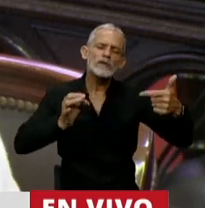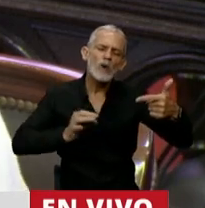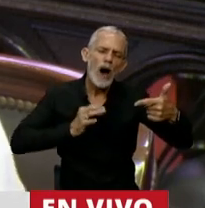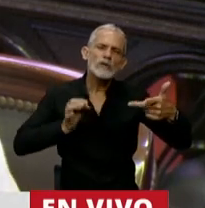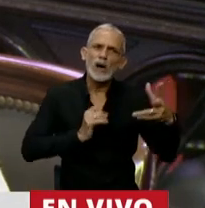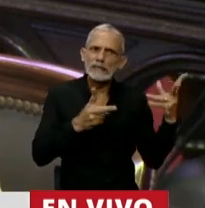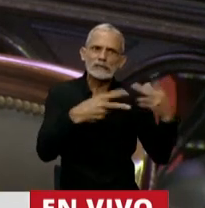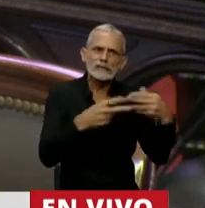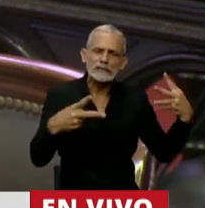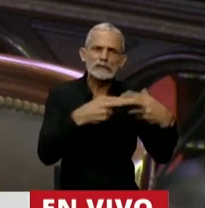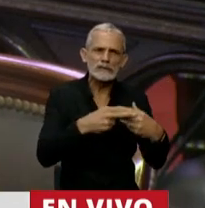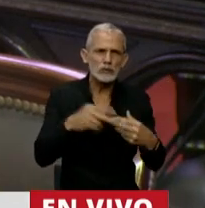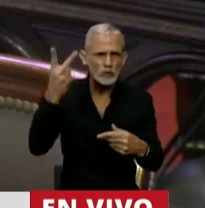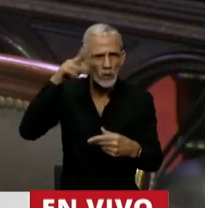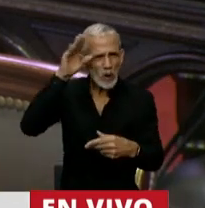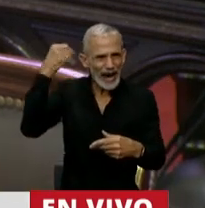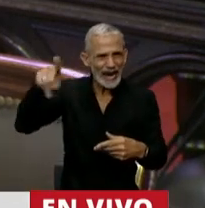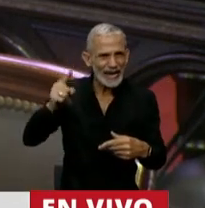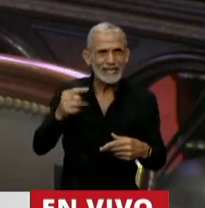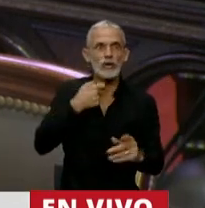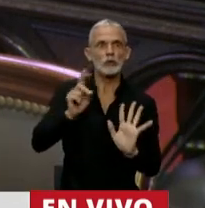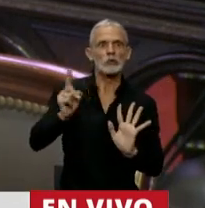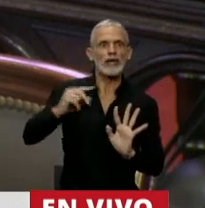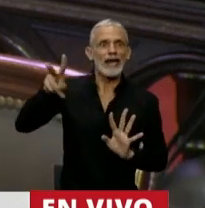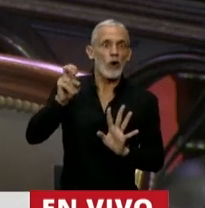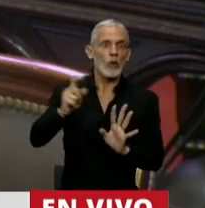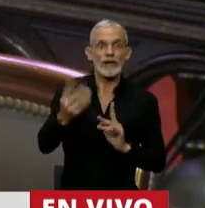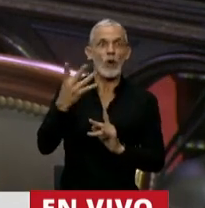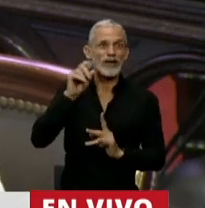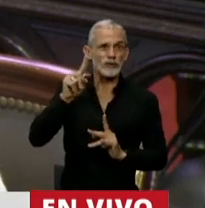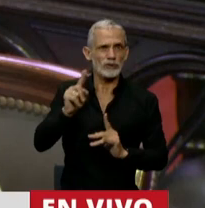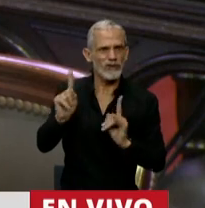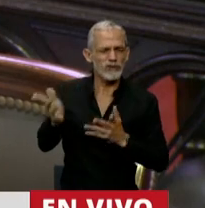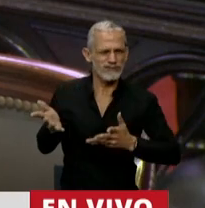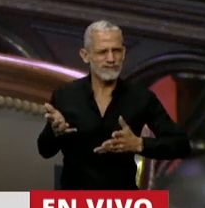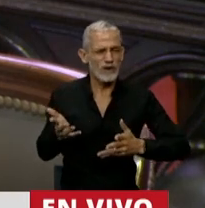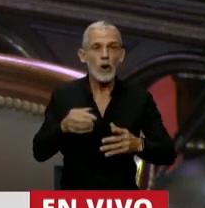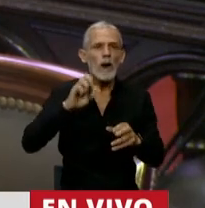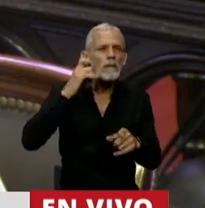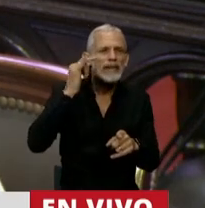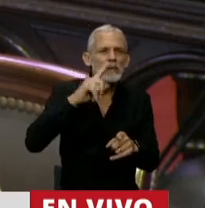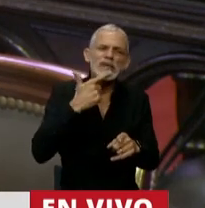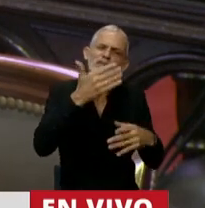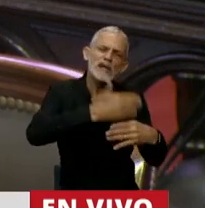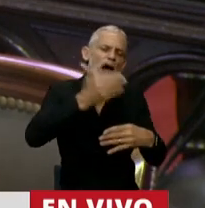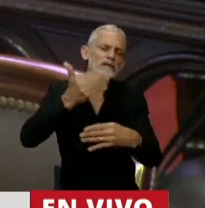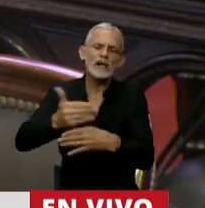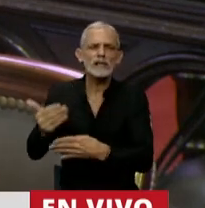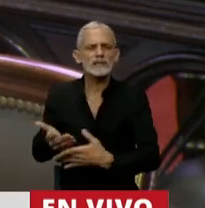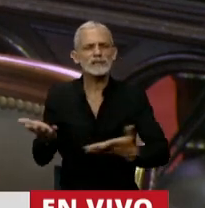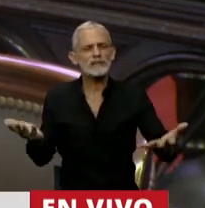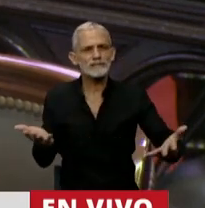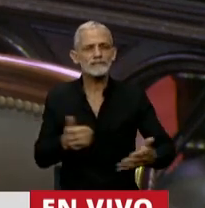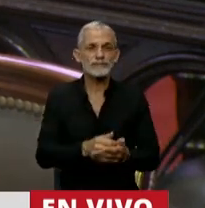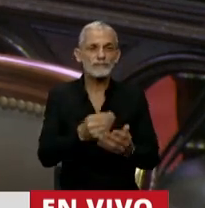año, donde las empresas y las pymes en un año durísimo han tenido que cerrar, en donde